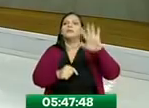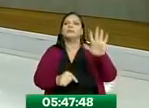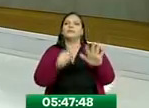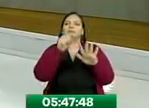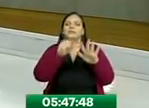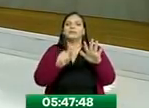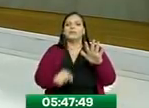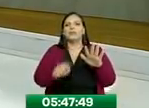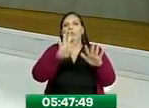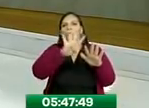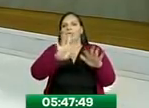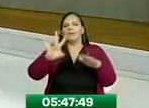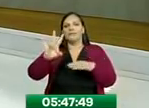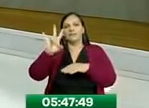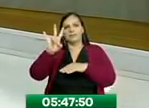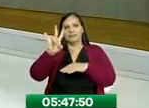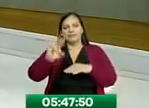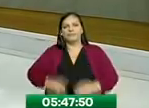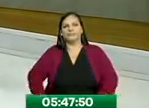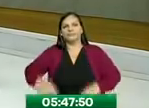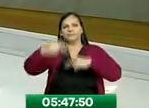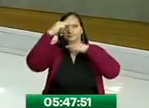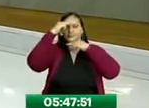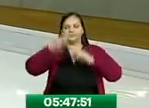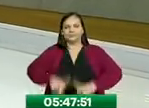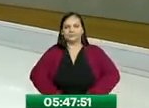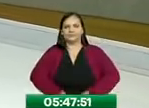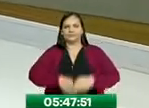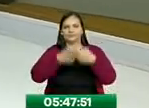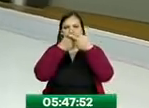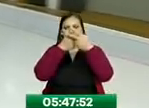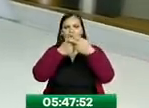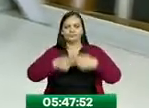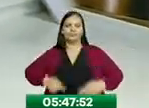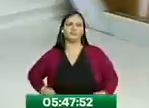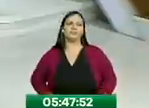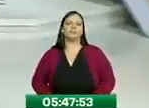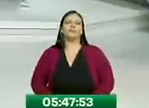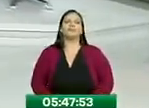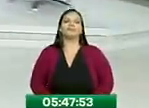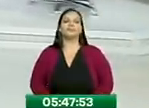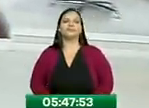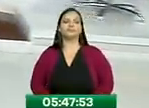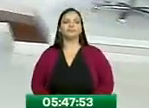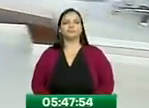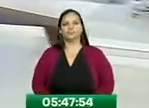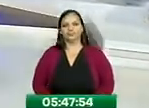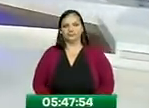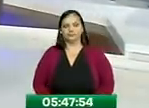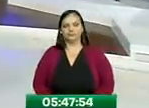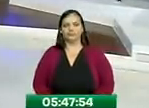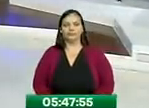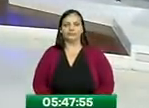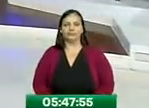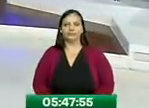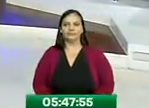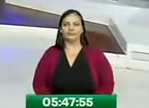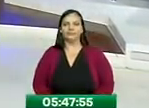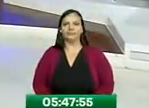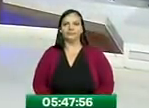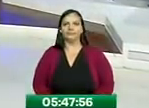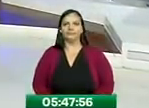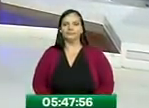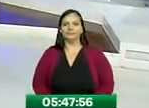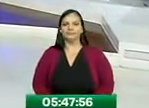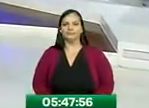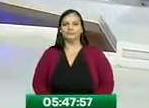5:47, señoras y señores, entonces en esta oportunidad, 5:48 ya, vamos de inmediato a revisar entonces